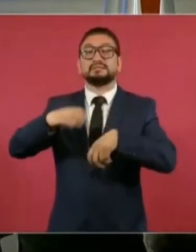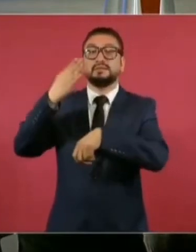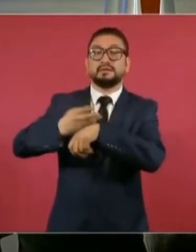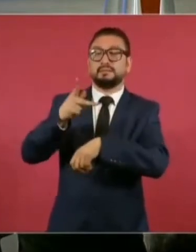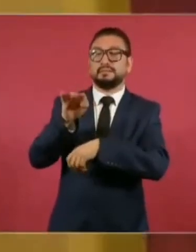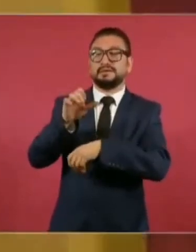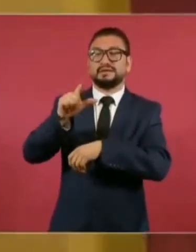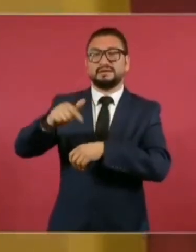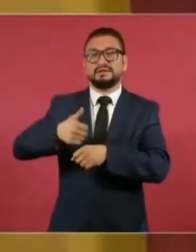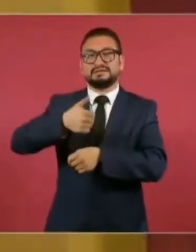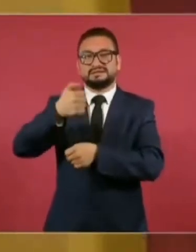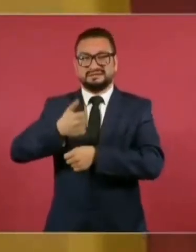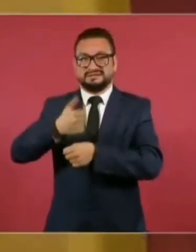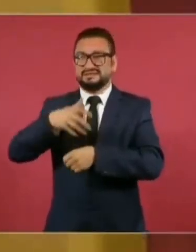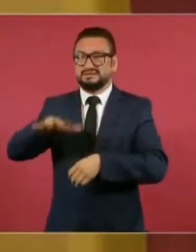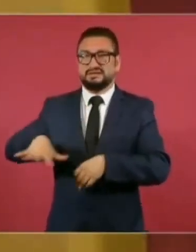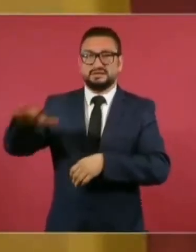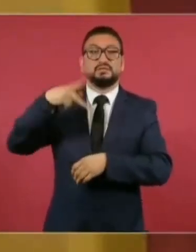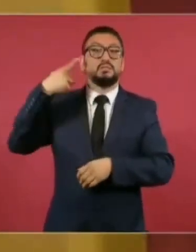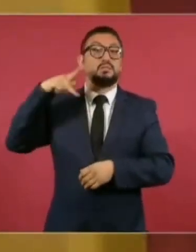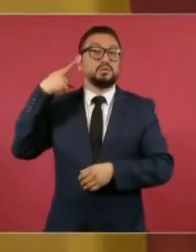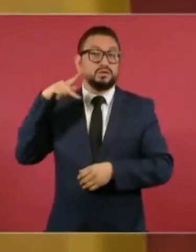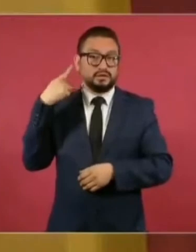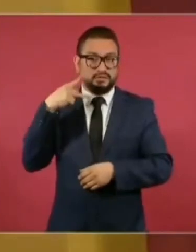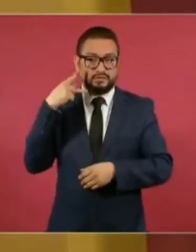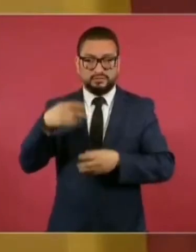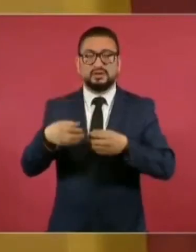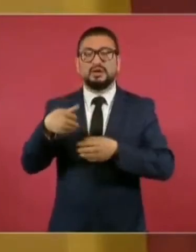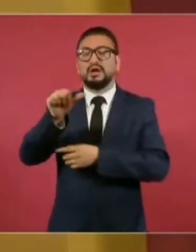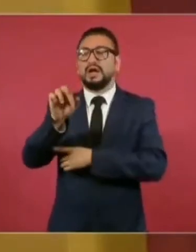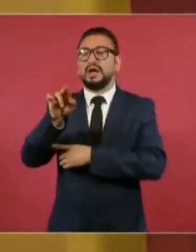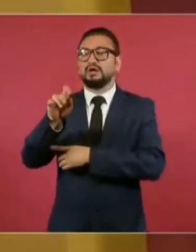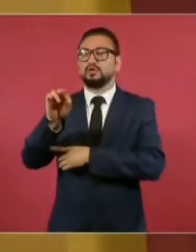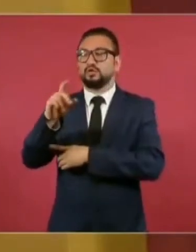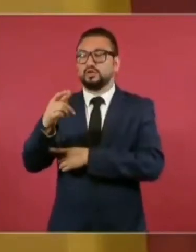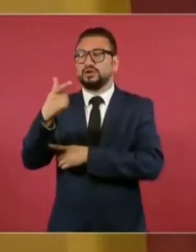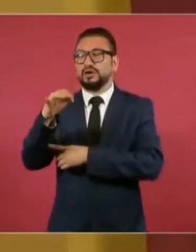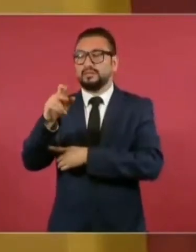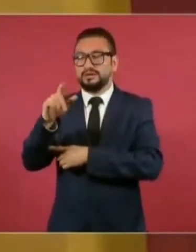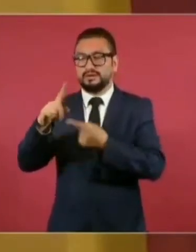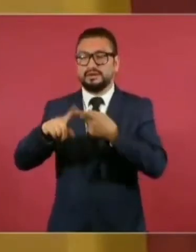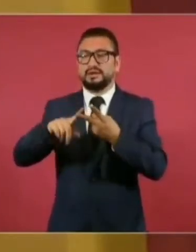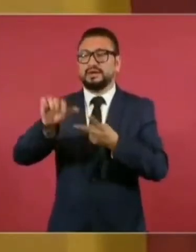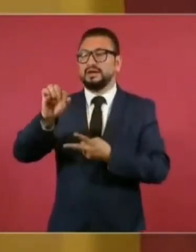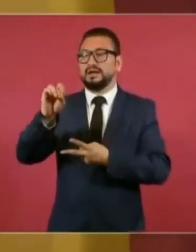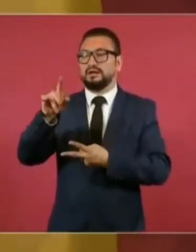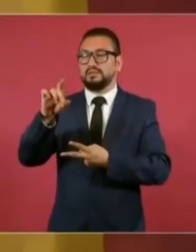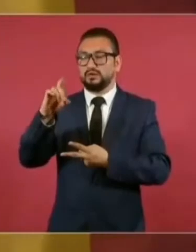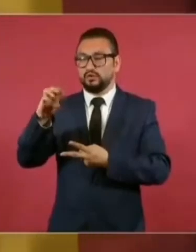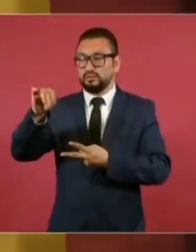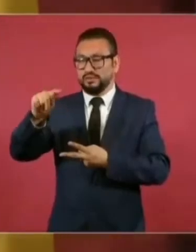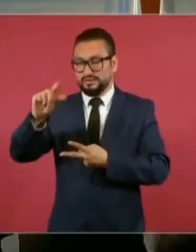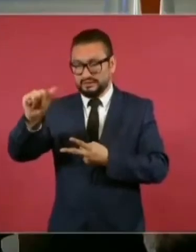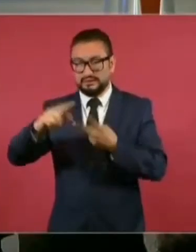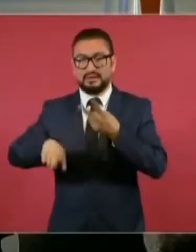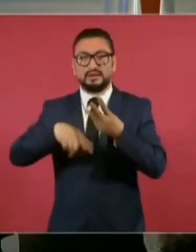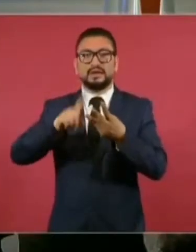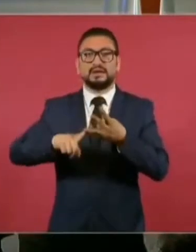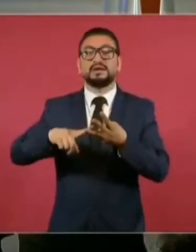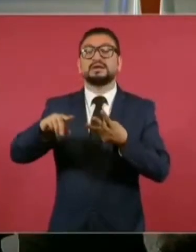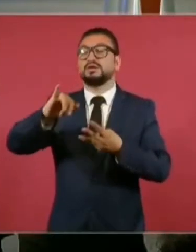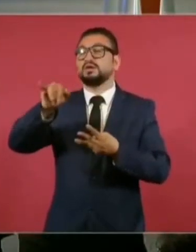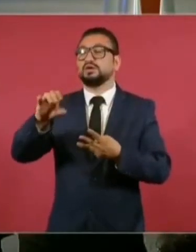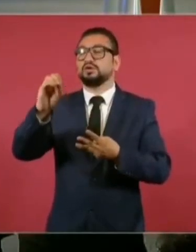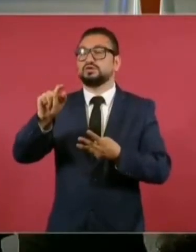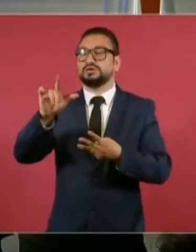Sexto Circuito de Puebla, el magistrado Arturo Gamaliel, el magistrado Armando Mata y el magistrado José Luis